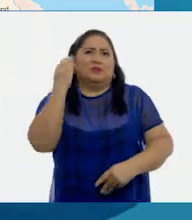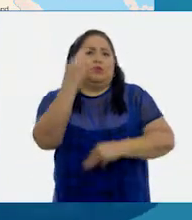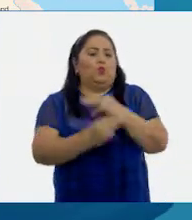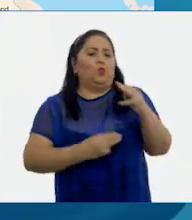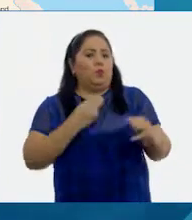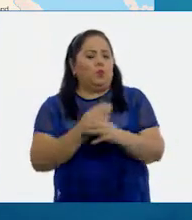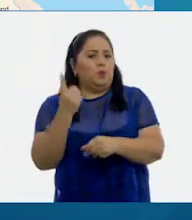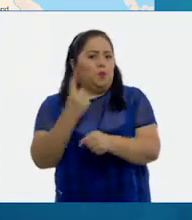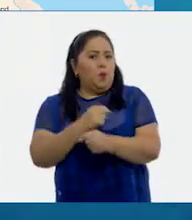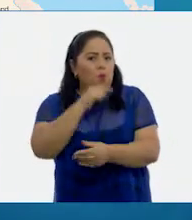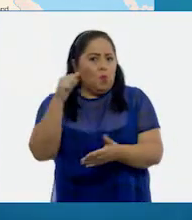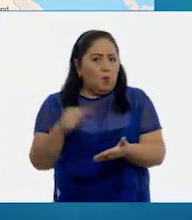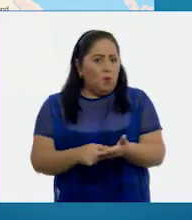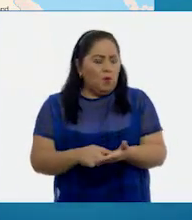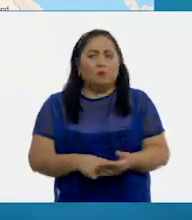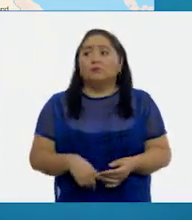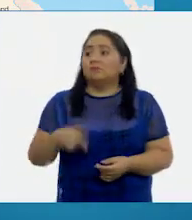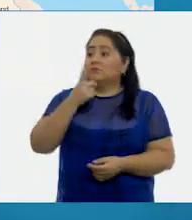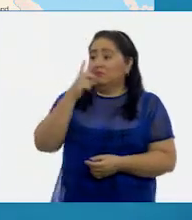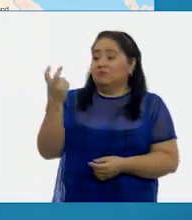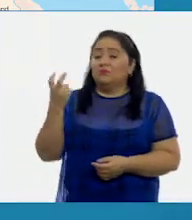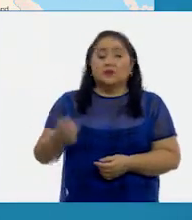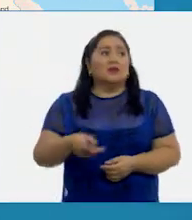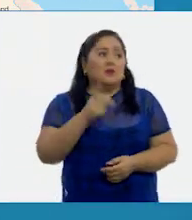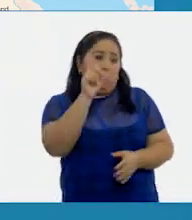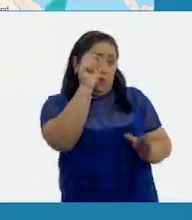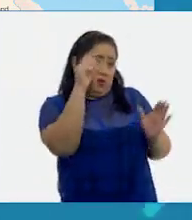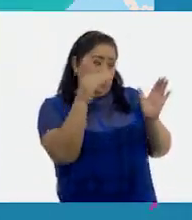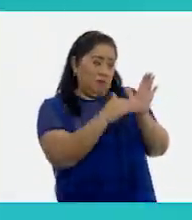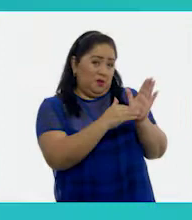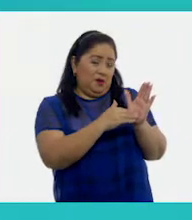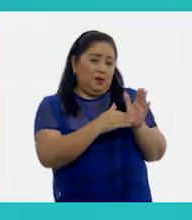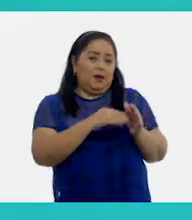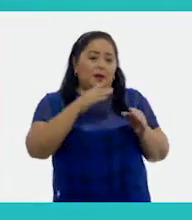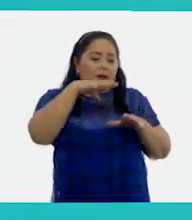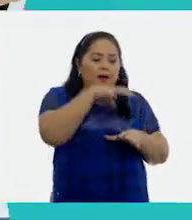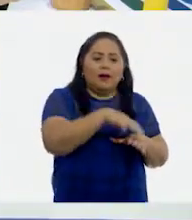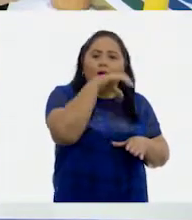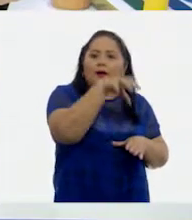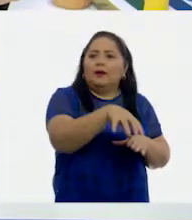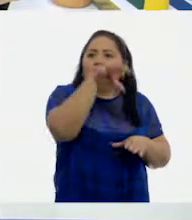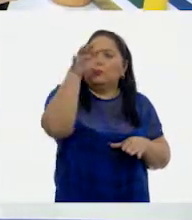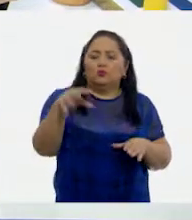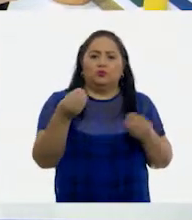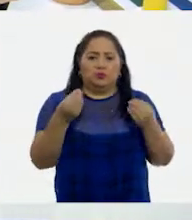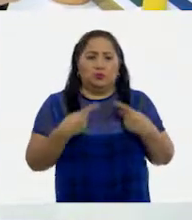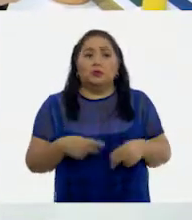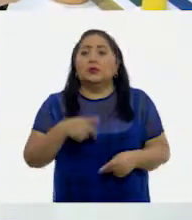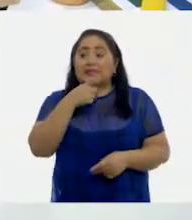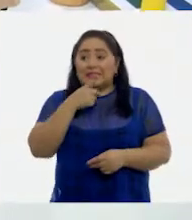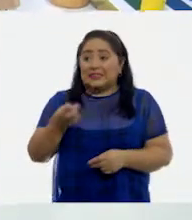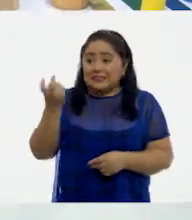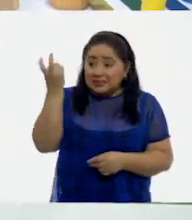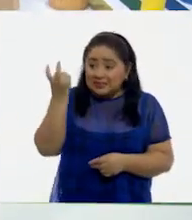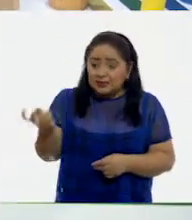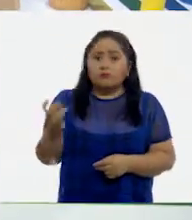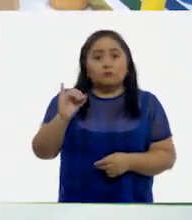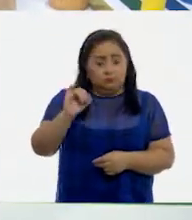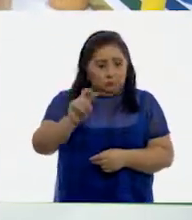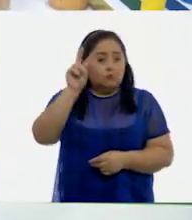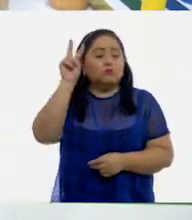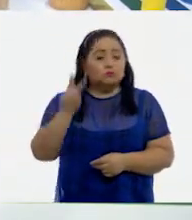mundo. Así es. Pues tiene más de 20.000 habitantes por kilómetro cuadrado. Ese es un dato